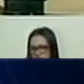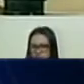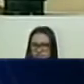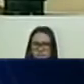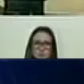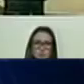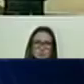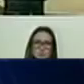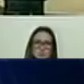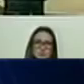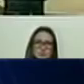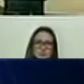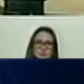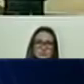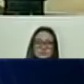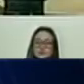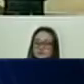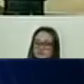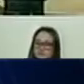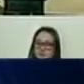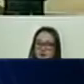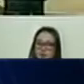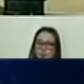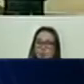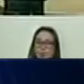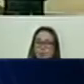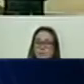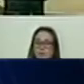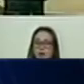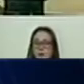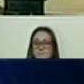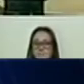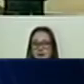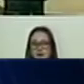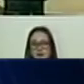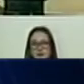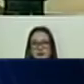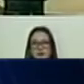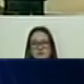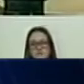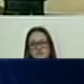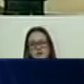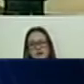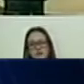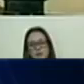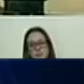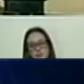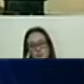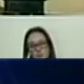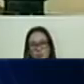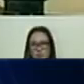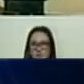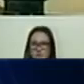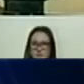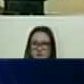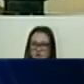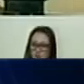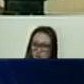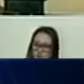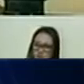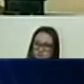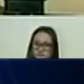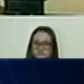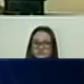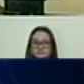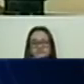llegaré a la cumbre de las Américas con la verdad de la patria de Simón Bolívar y de Antonio José de Sucre. Allí llegará la